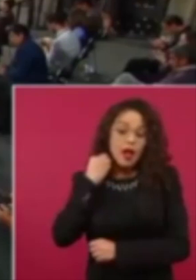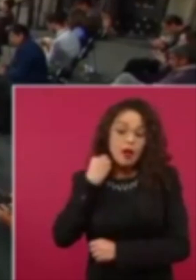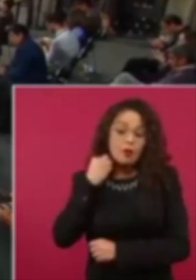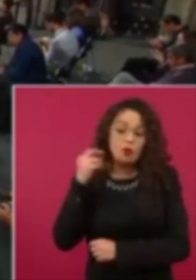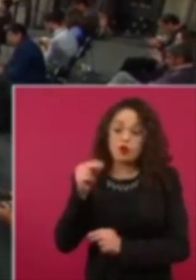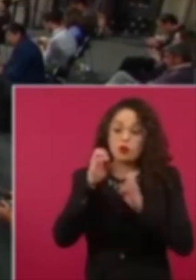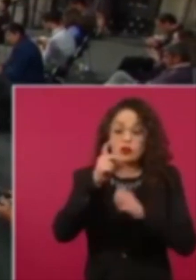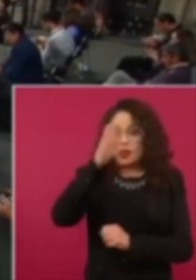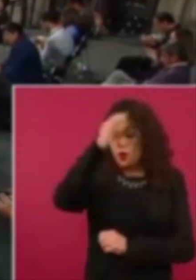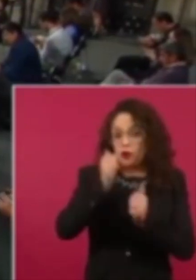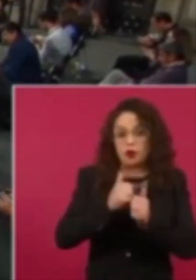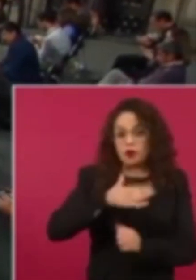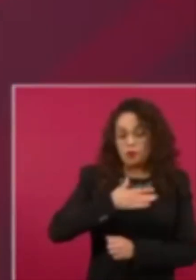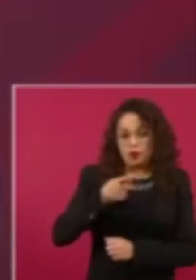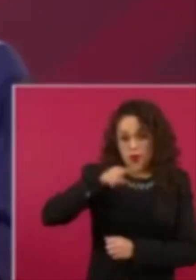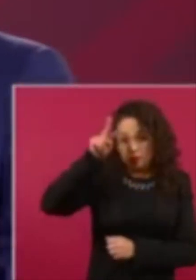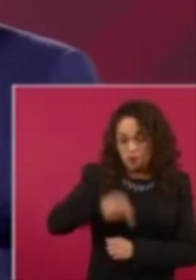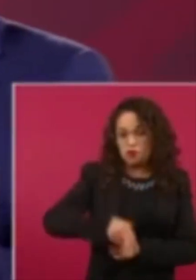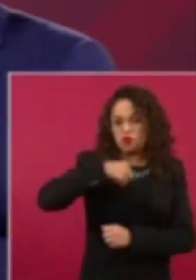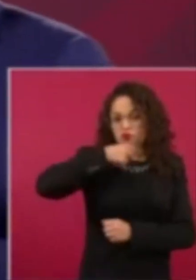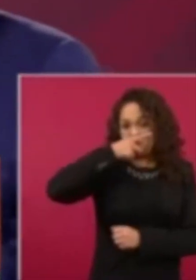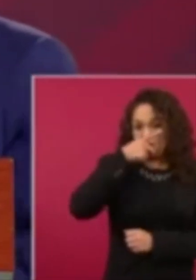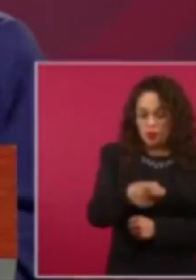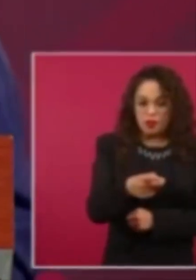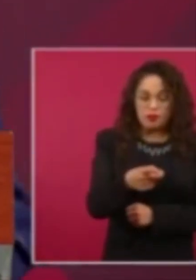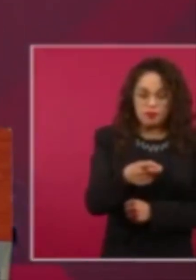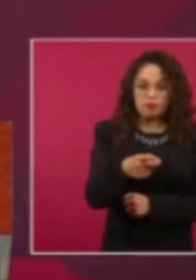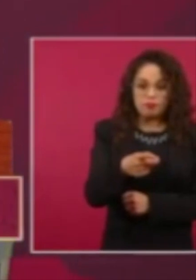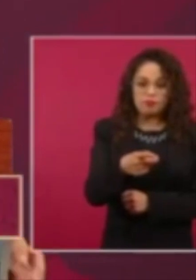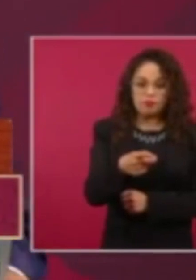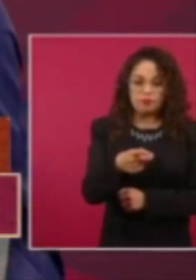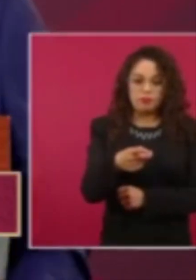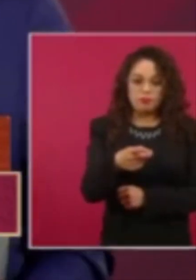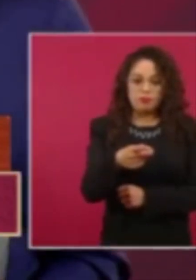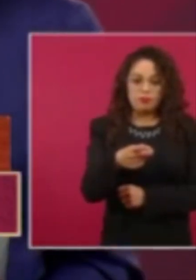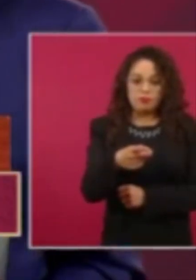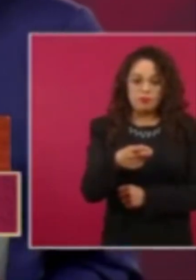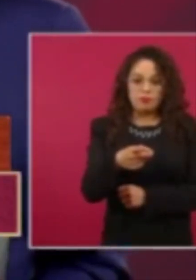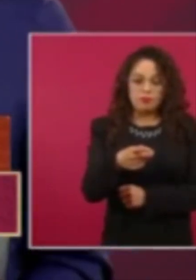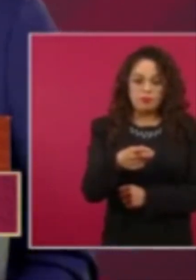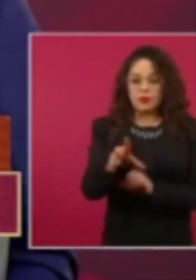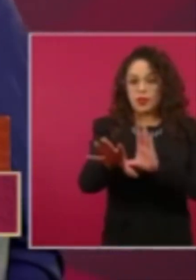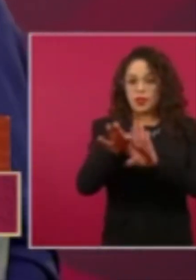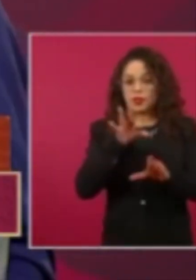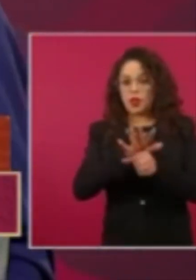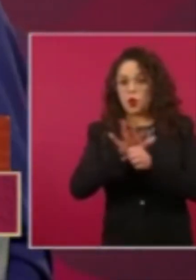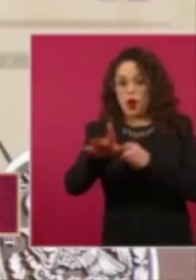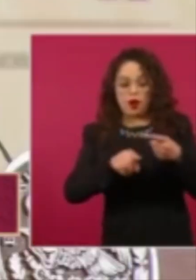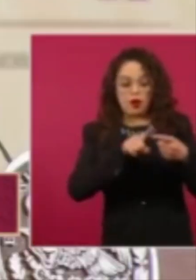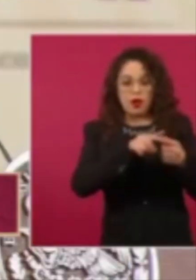sostengo que cuando se tiene que optar entre derecho y Justicia